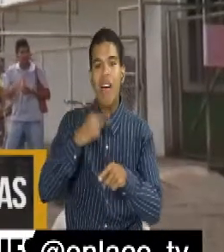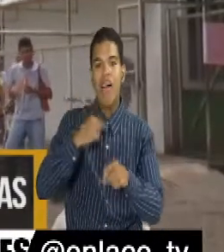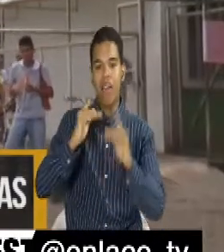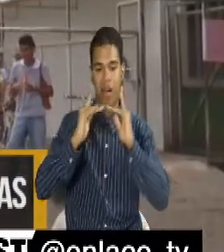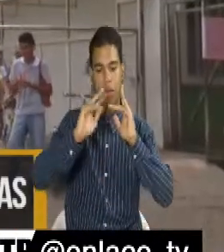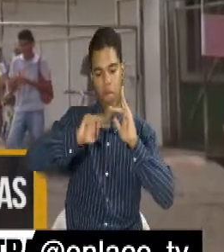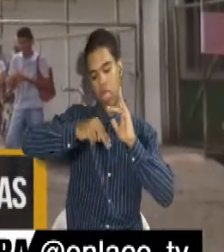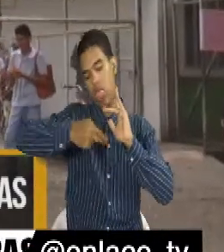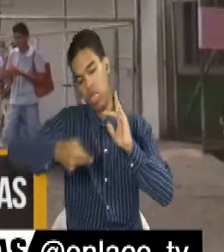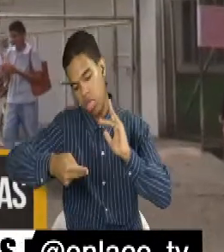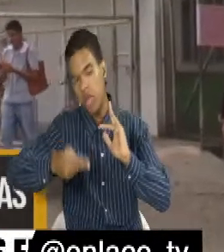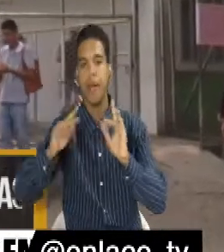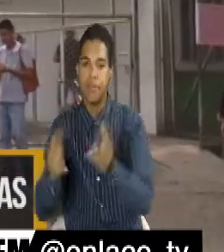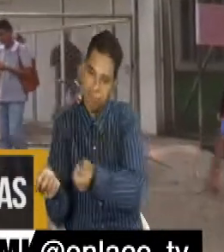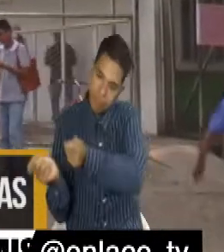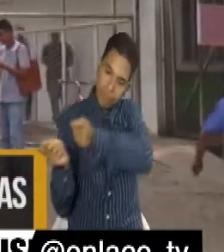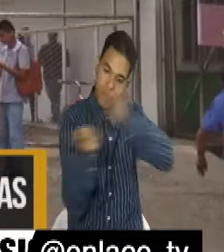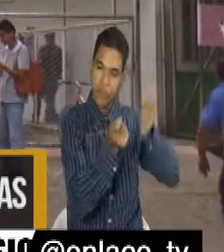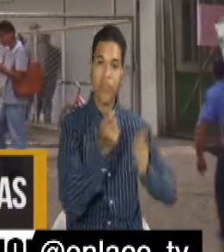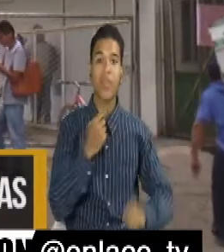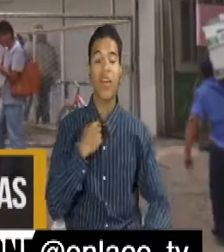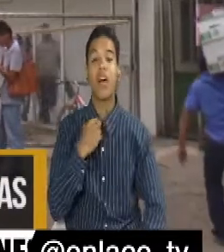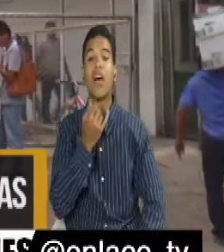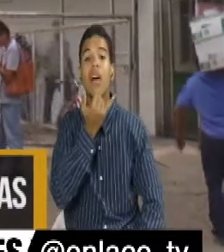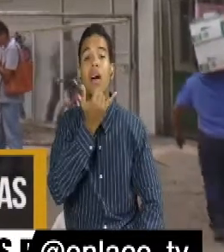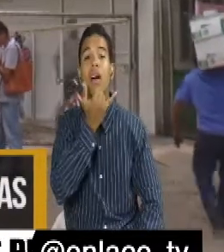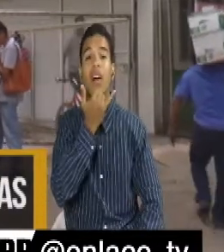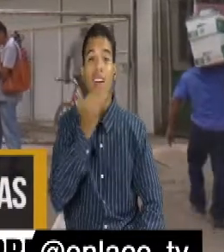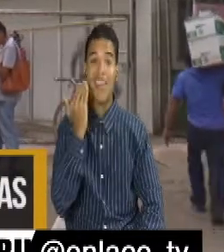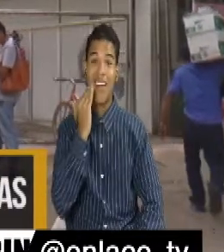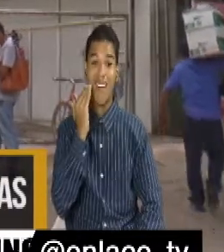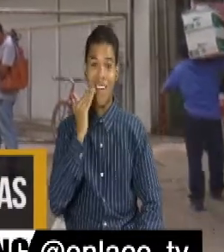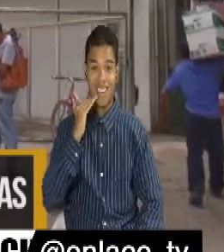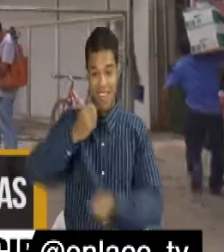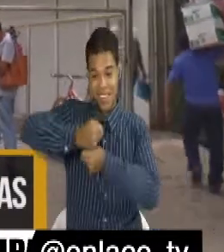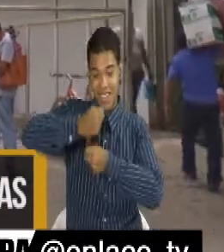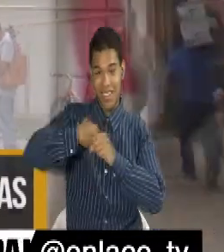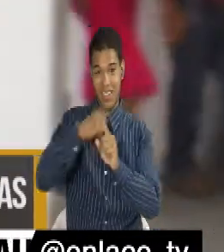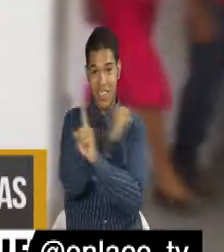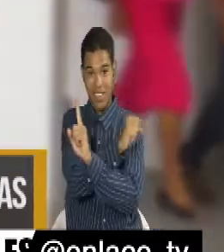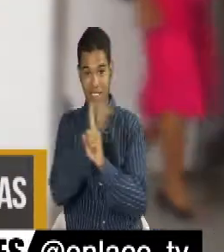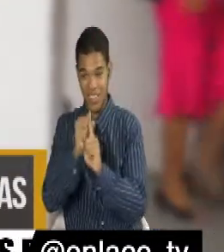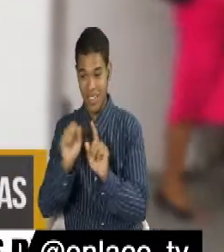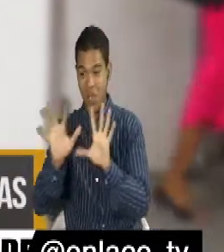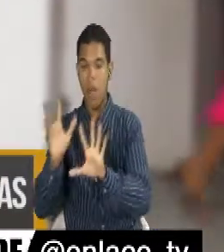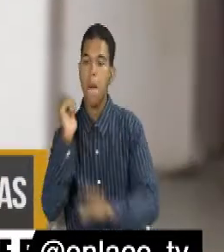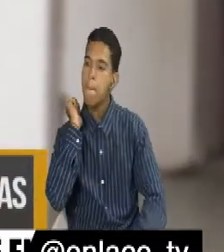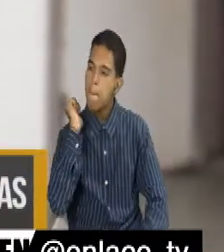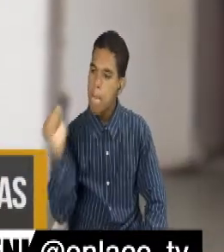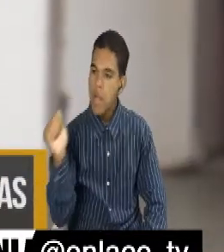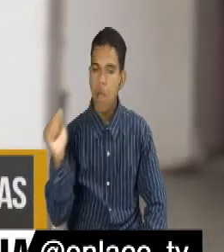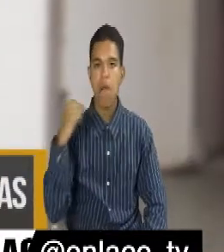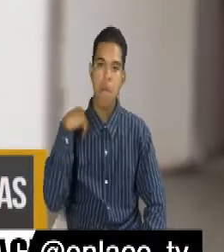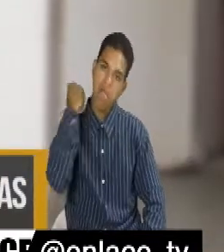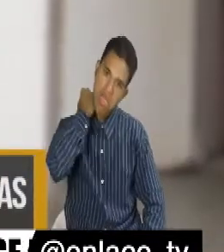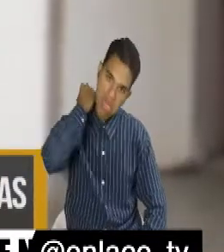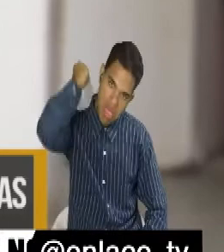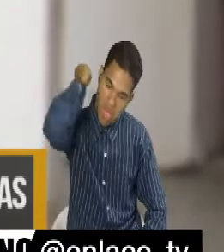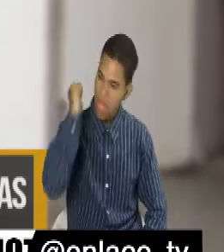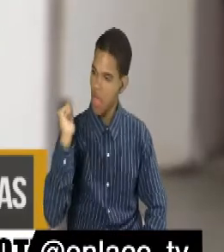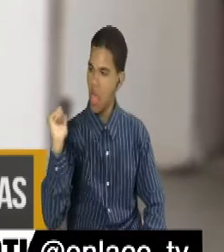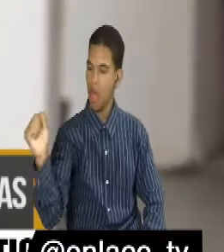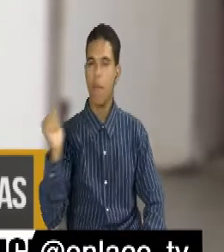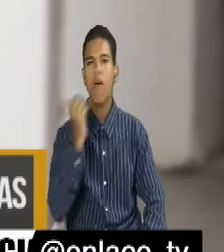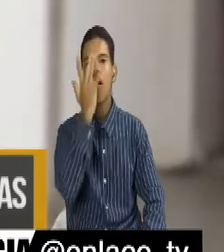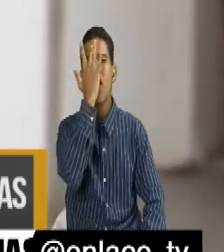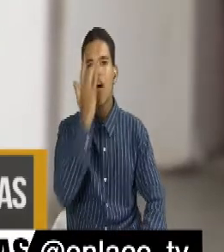niña, refiere la trabajadora social del centro asistencial, habría tomado la fatal decisión de intentar quitarse la vida, al parecer porque ha sido